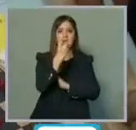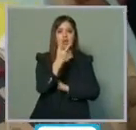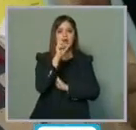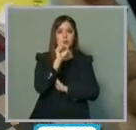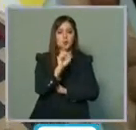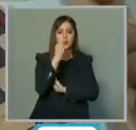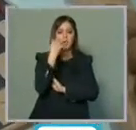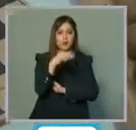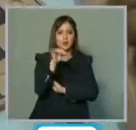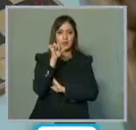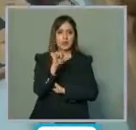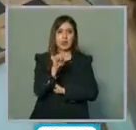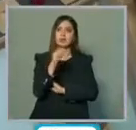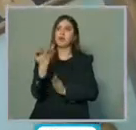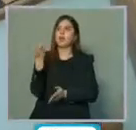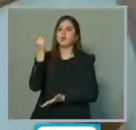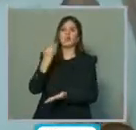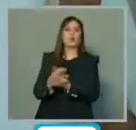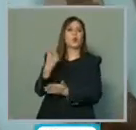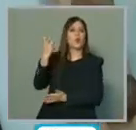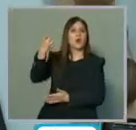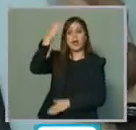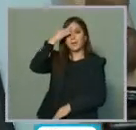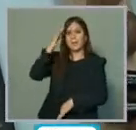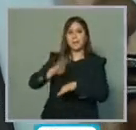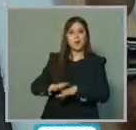Fue lo único que aprendí. Bueno, eso es importante.